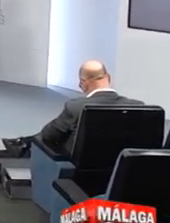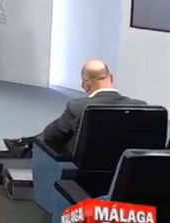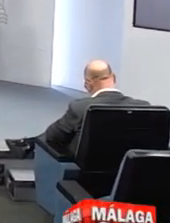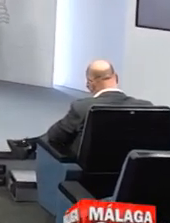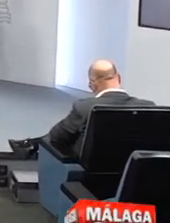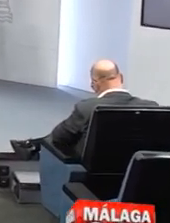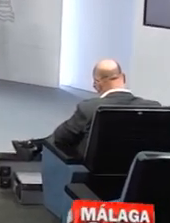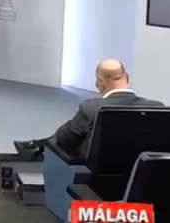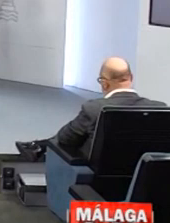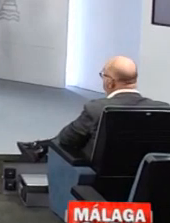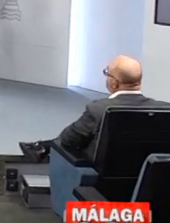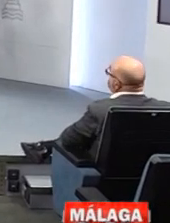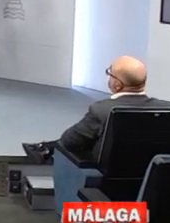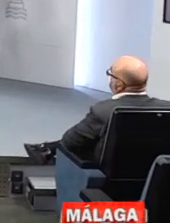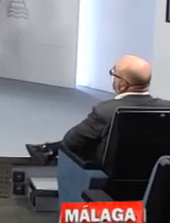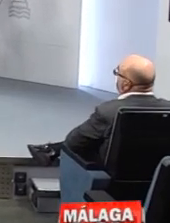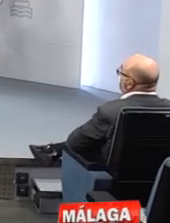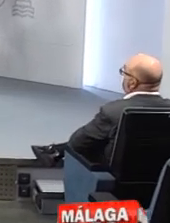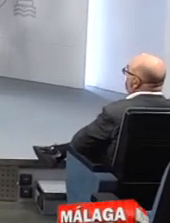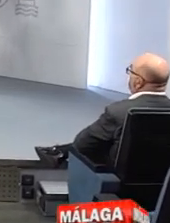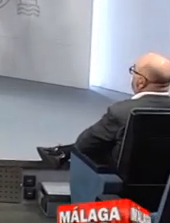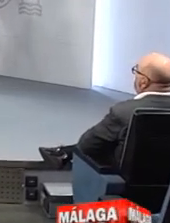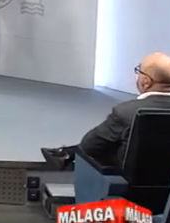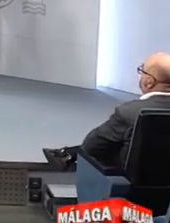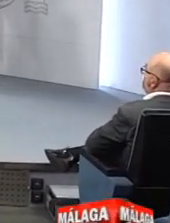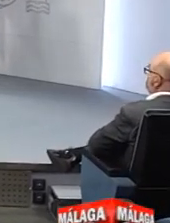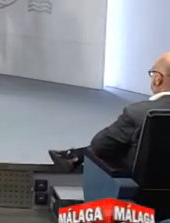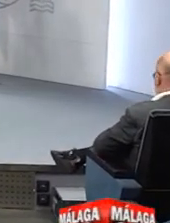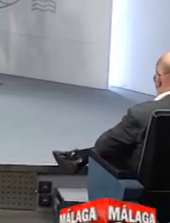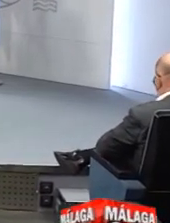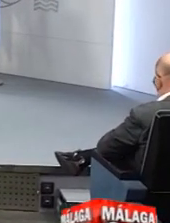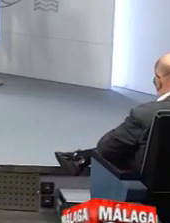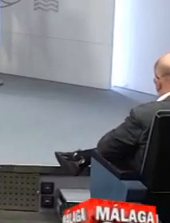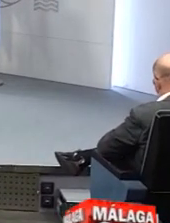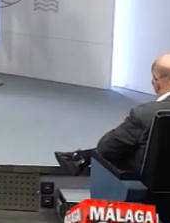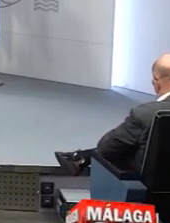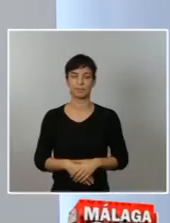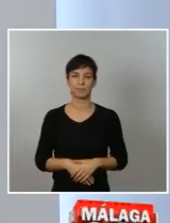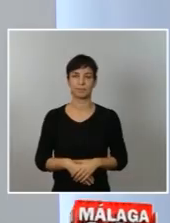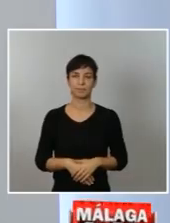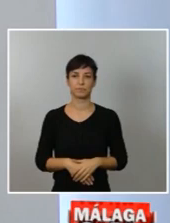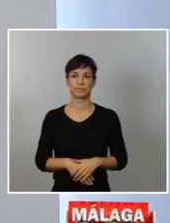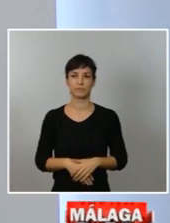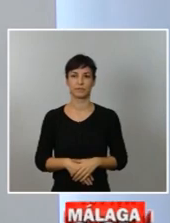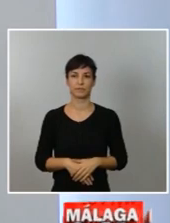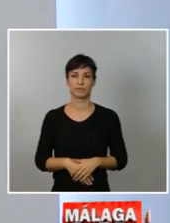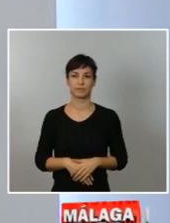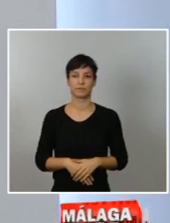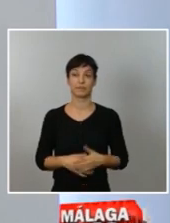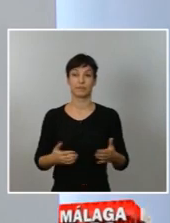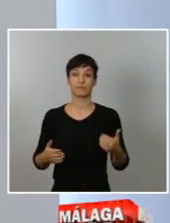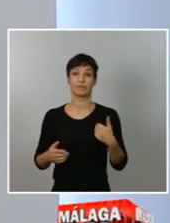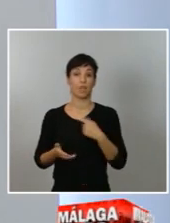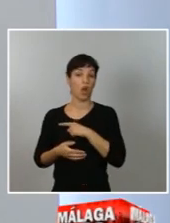Evitan así desplazamientos innecesarios de cara al puente del 12 de octubre, con un amplio despliegue policial. Se ha puesto en marcha un